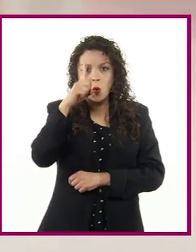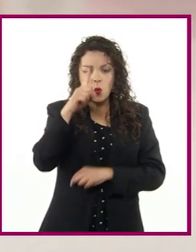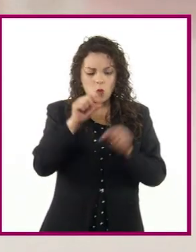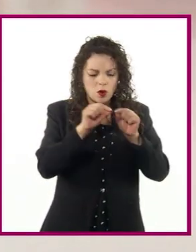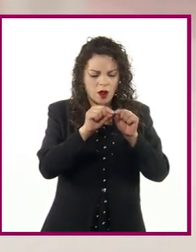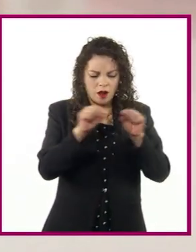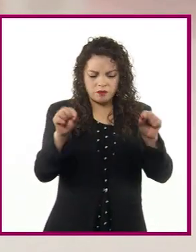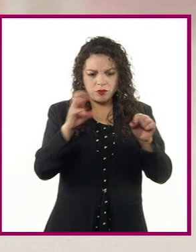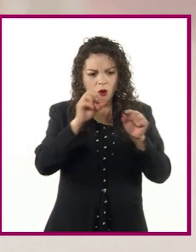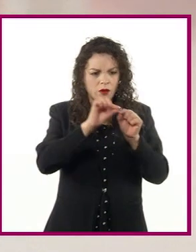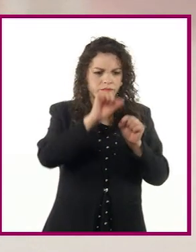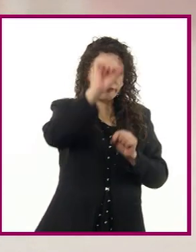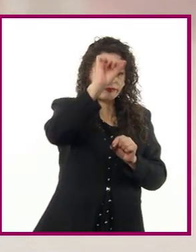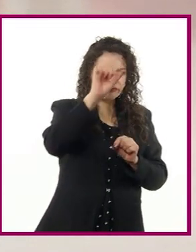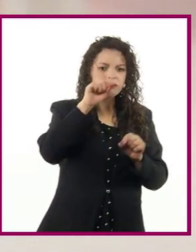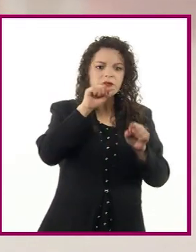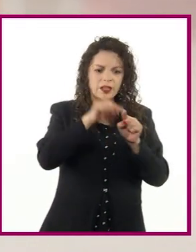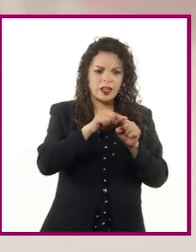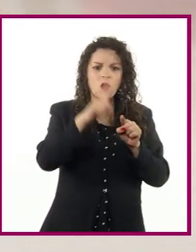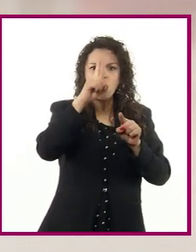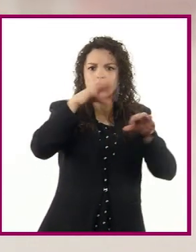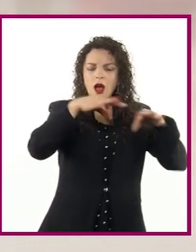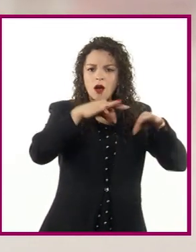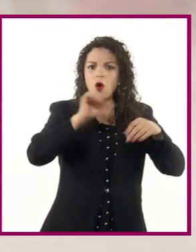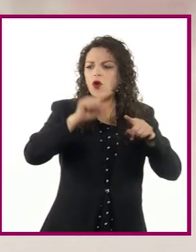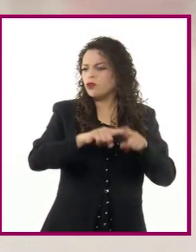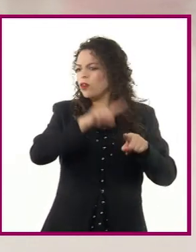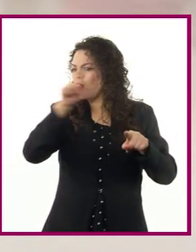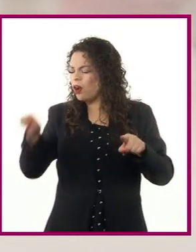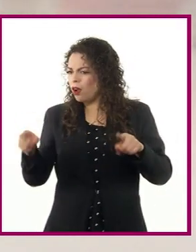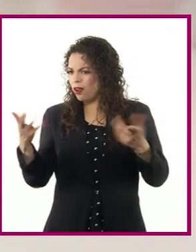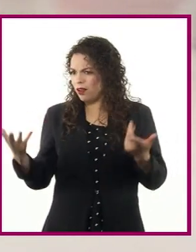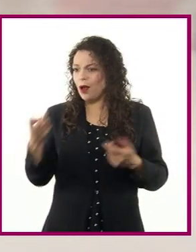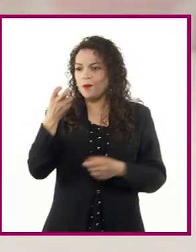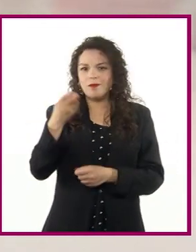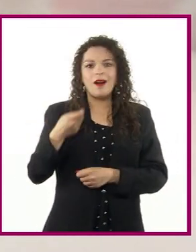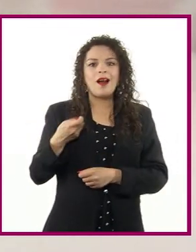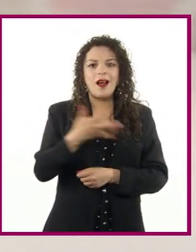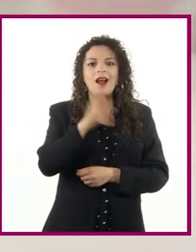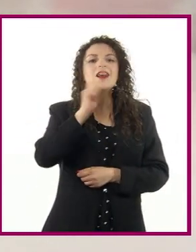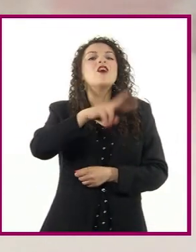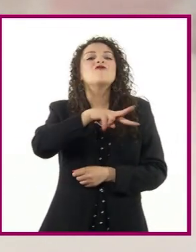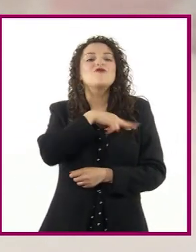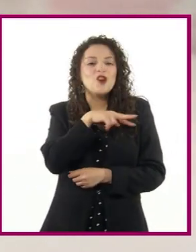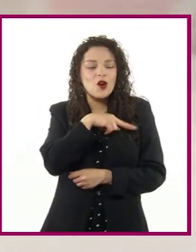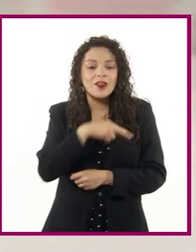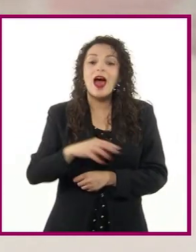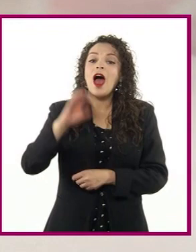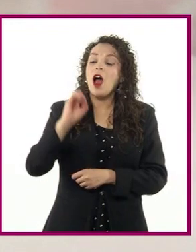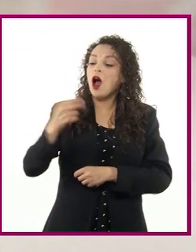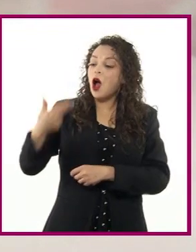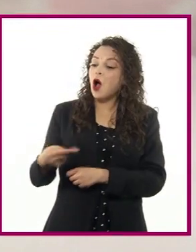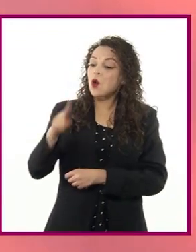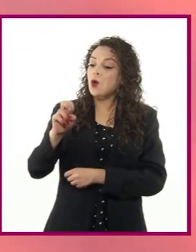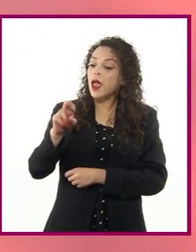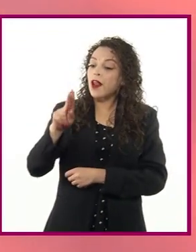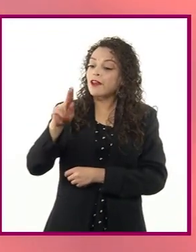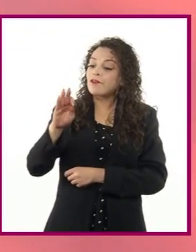del párrafo en otra página, y huérfanas. Estas se refieren a una palabra que queda en una